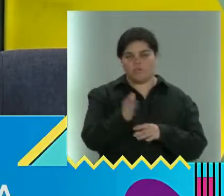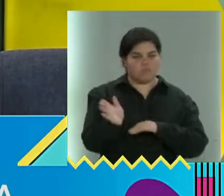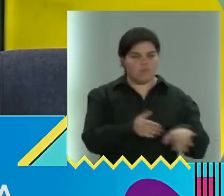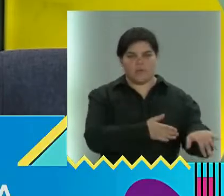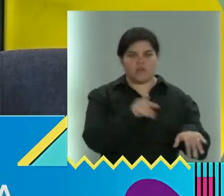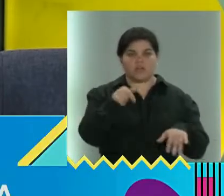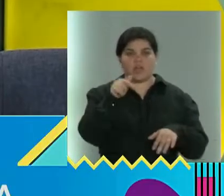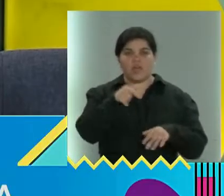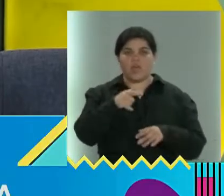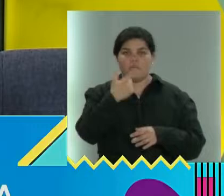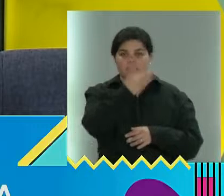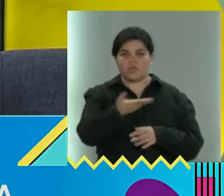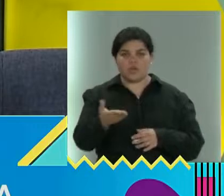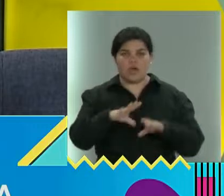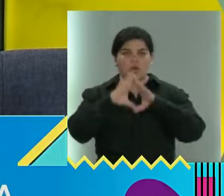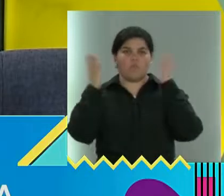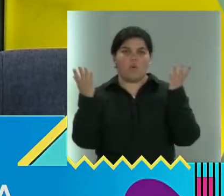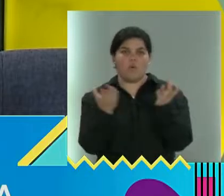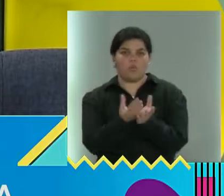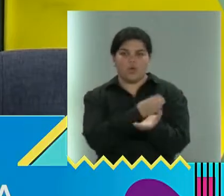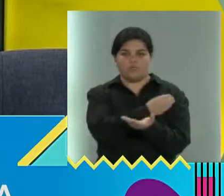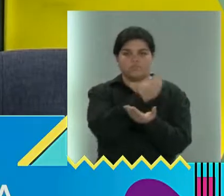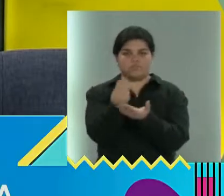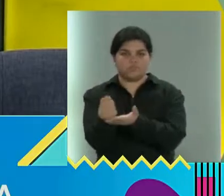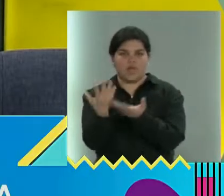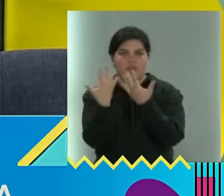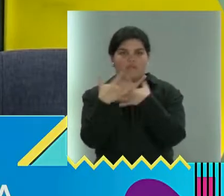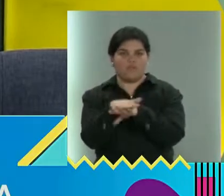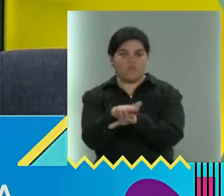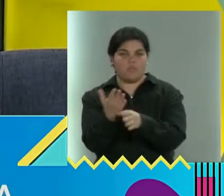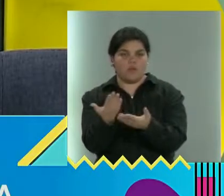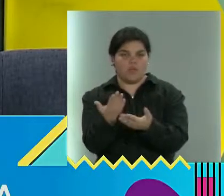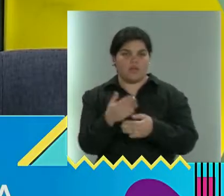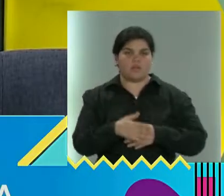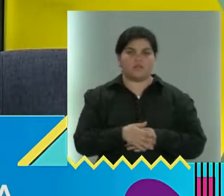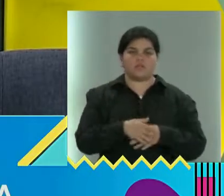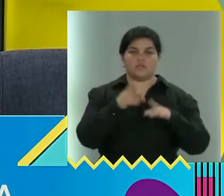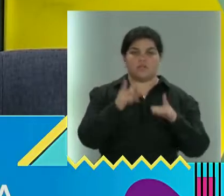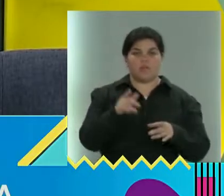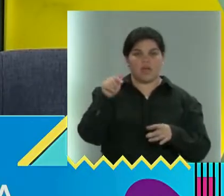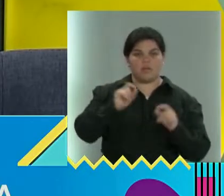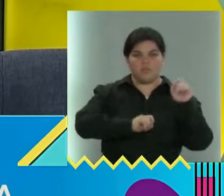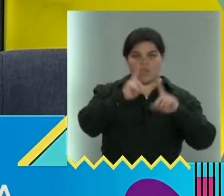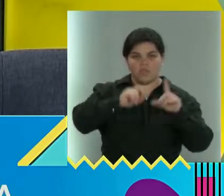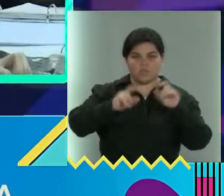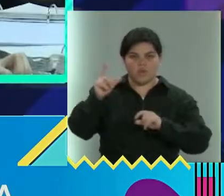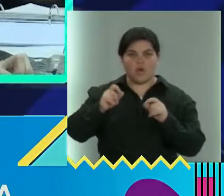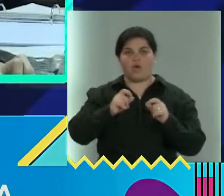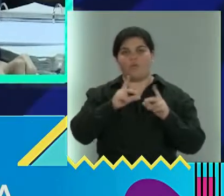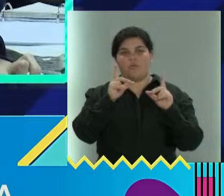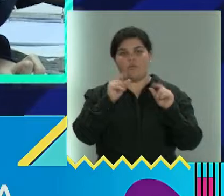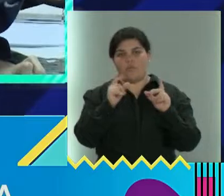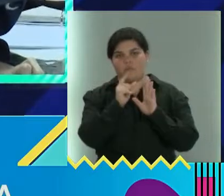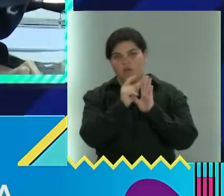estudiantes puedan ser ciudadanos del mundo. Pero se complementan después con otros sistemas de medición y de valoración, como lo